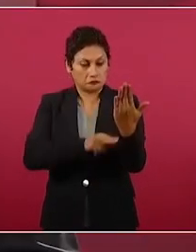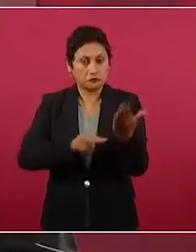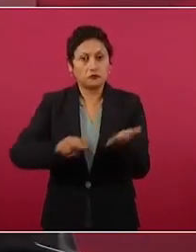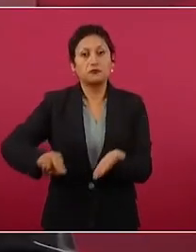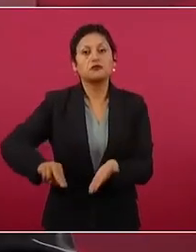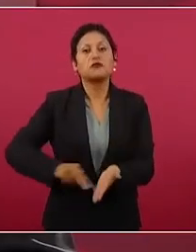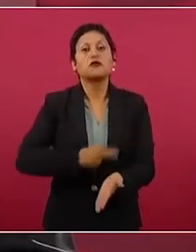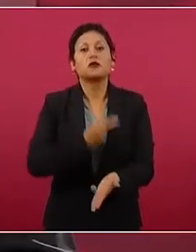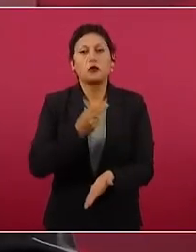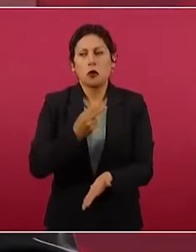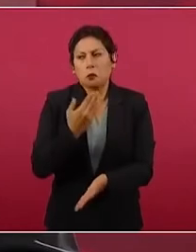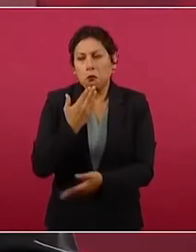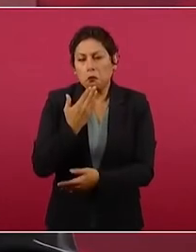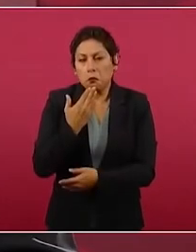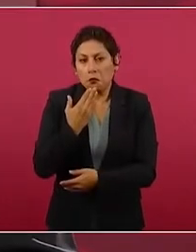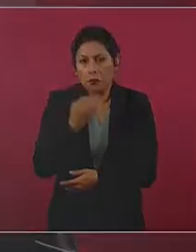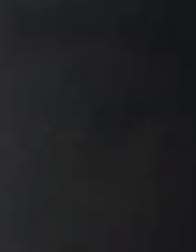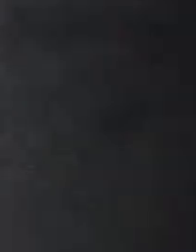dijo que estaba bien.